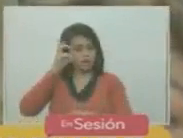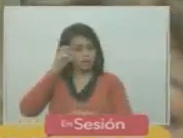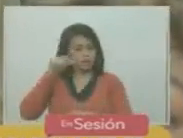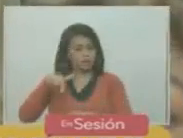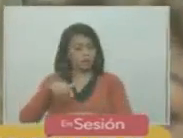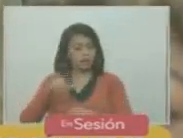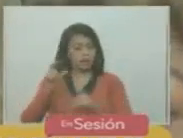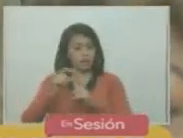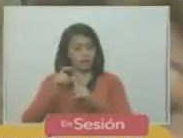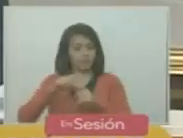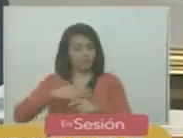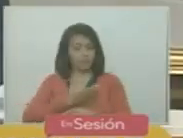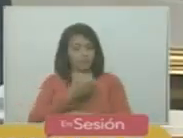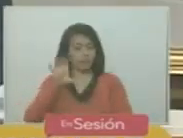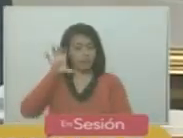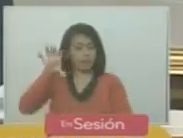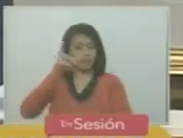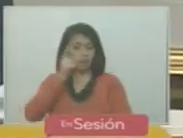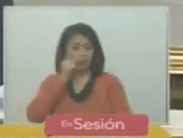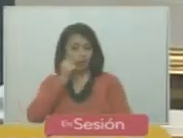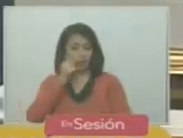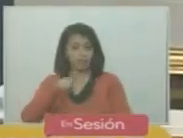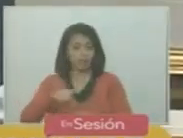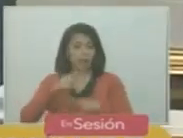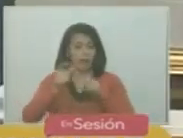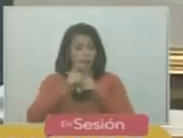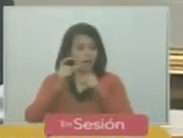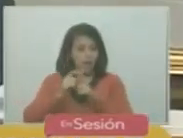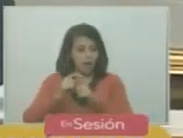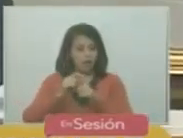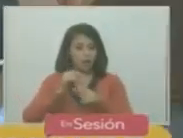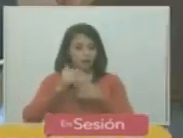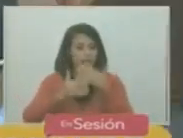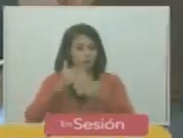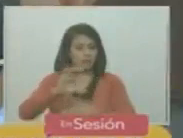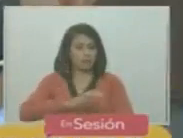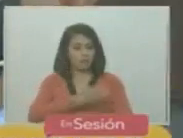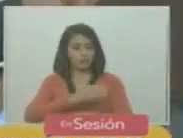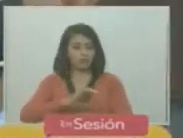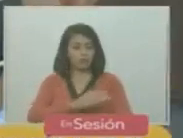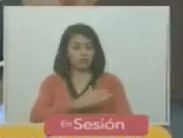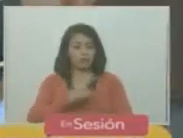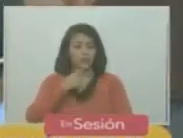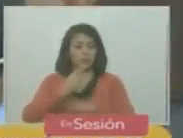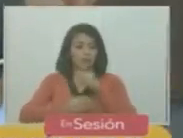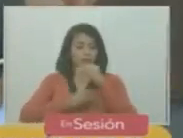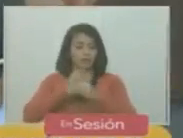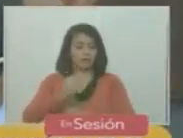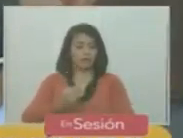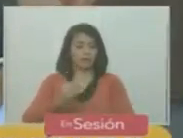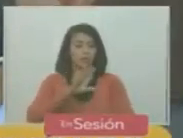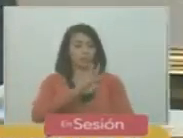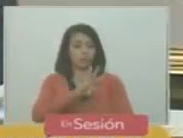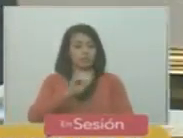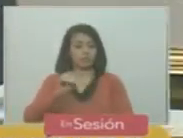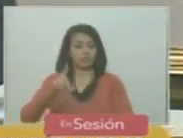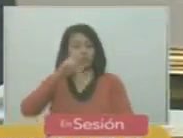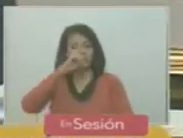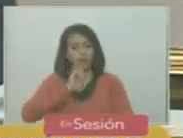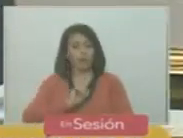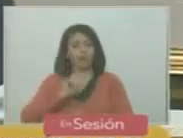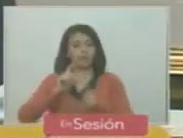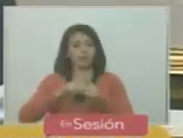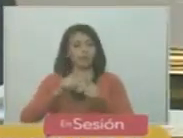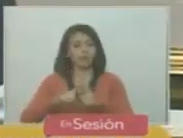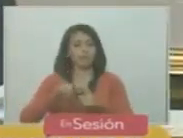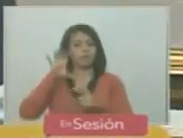con aquella canción de La patria es el hombre y la frase de Eli Primera, que hace 400 años que mi patria está